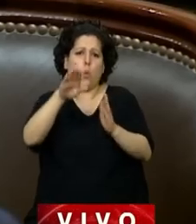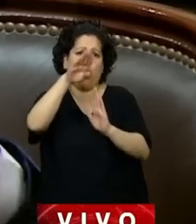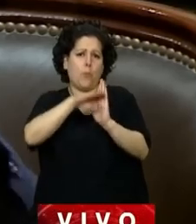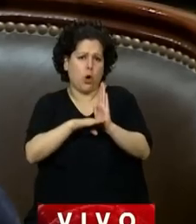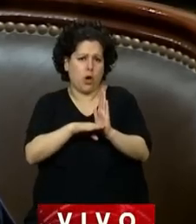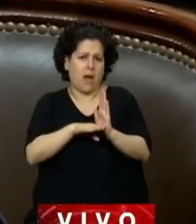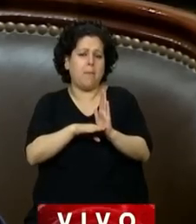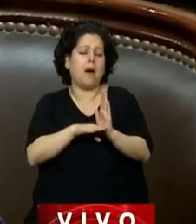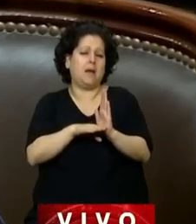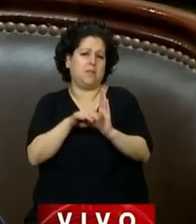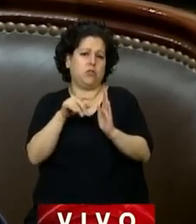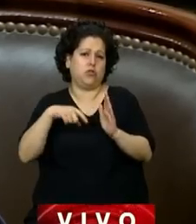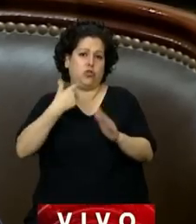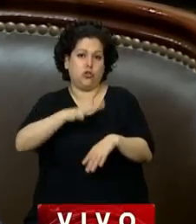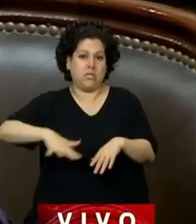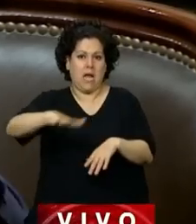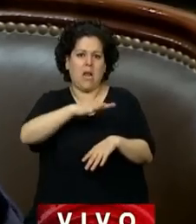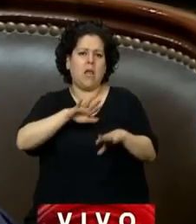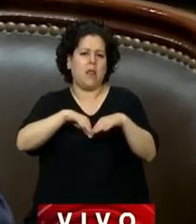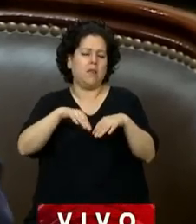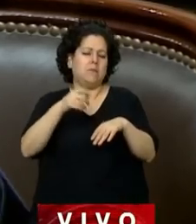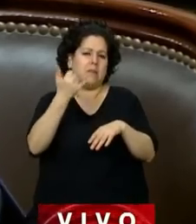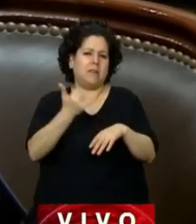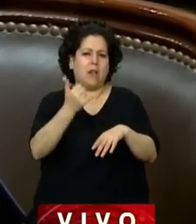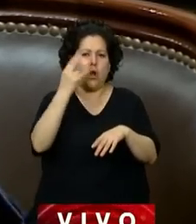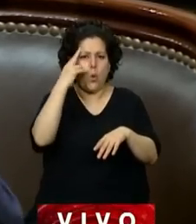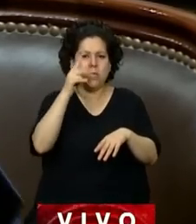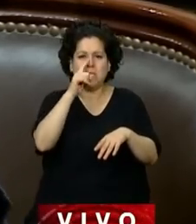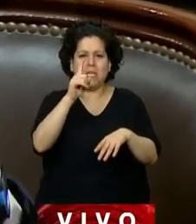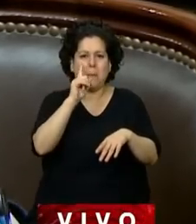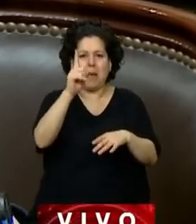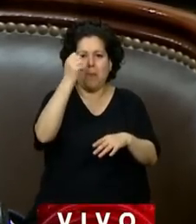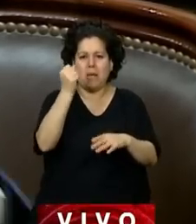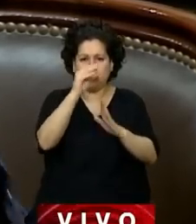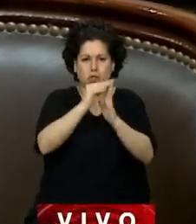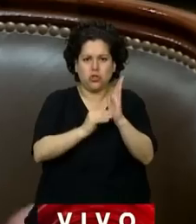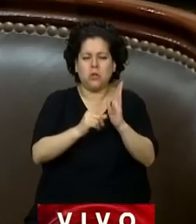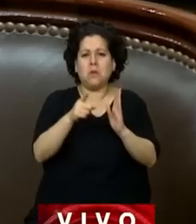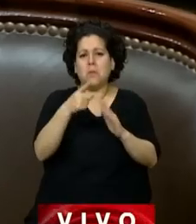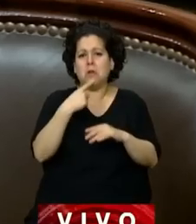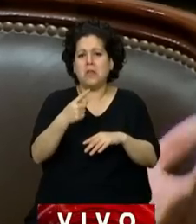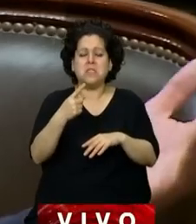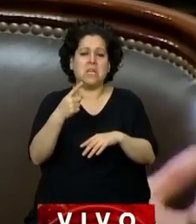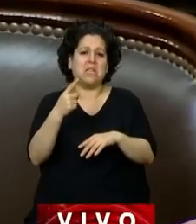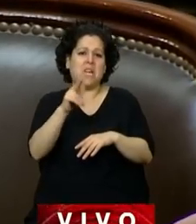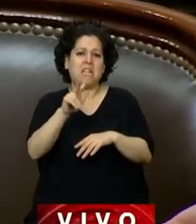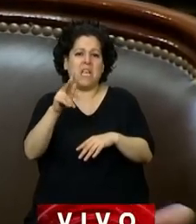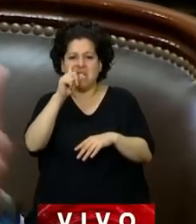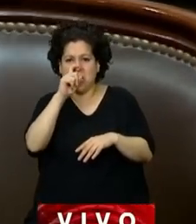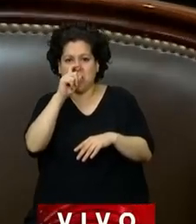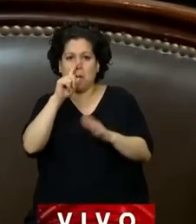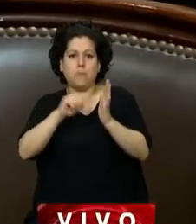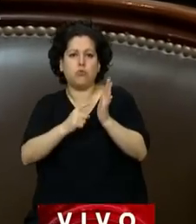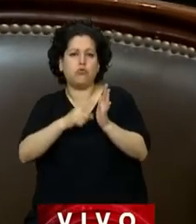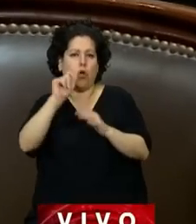de 97 mil pesos y con eso terminamos con esta lacerante realidad de 37 puntos de pobreza?